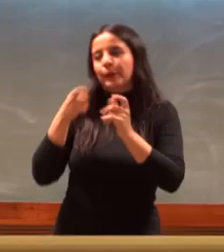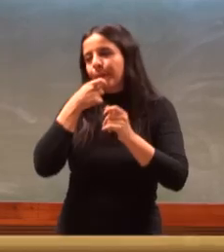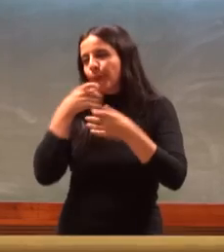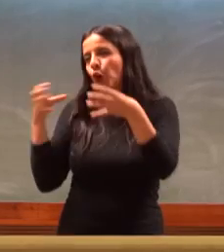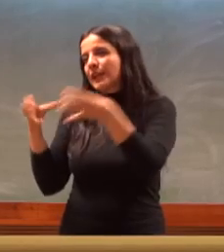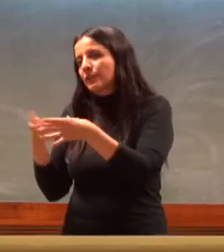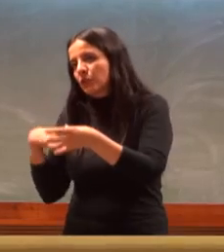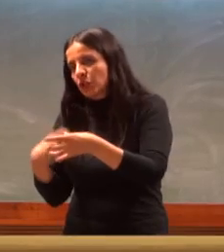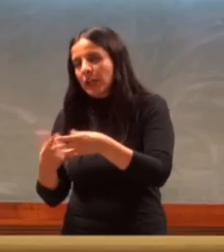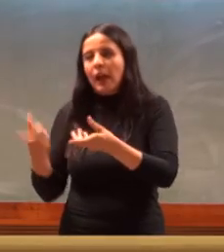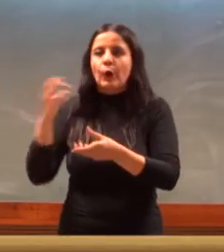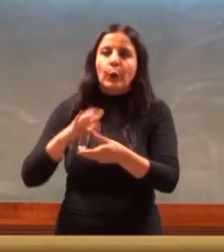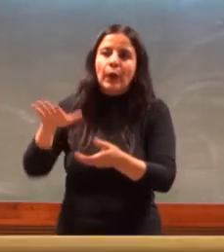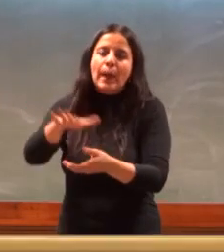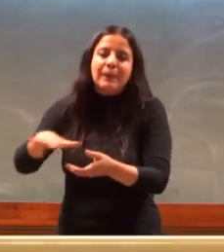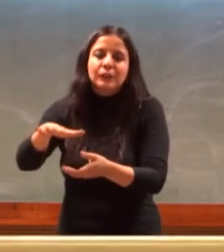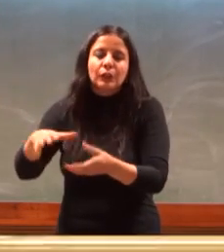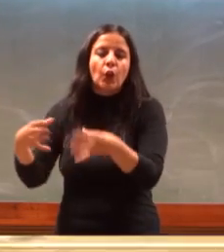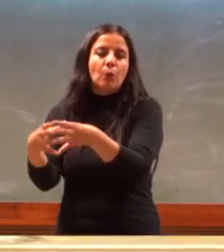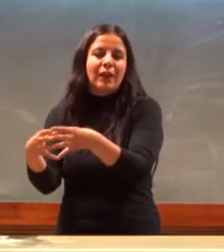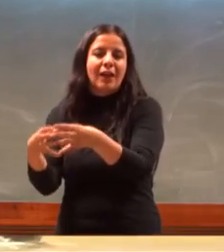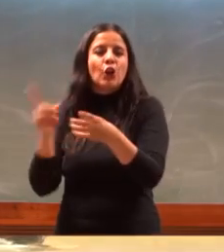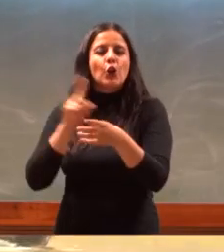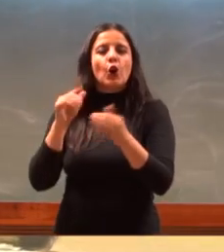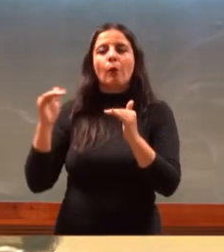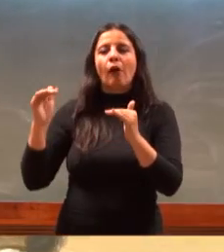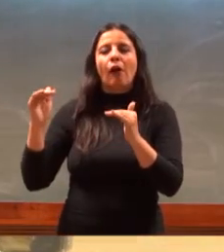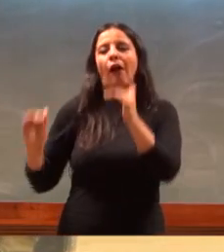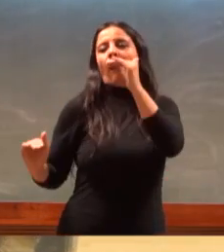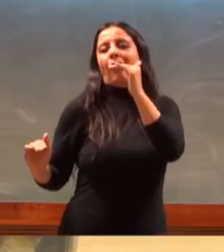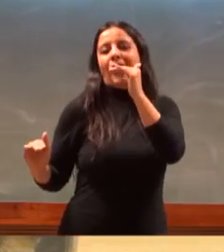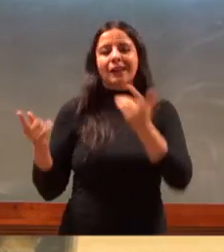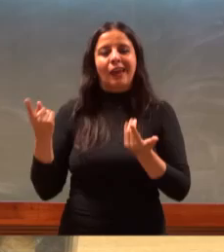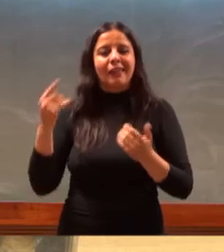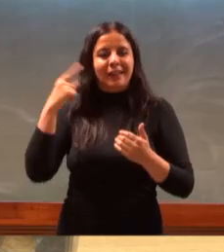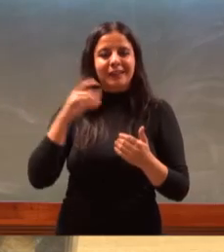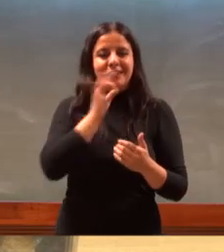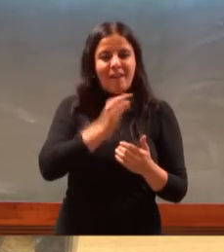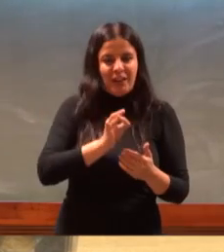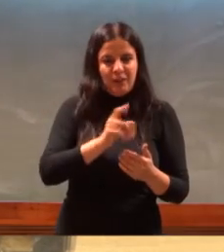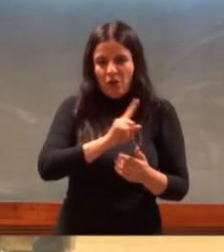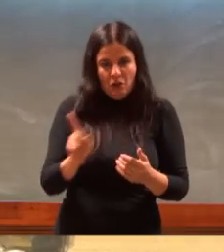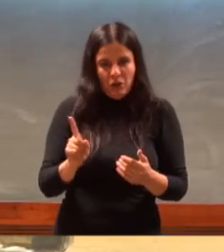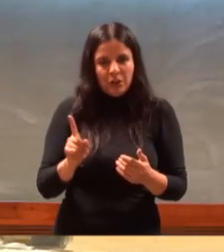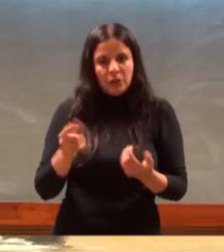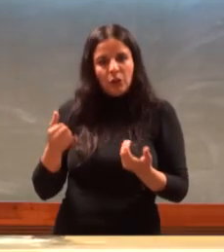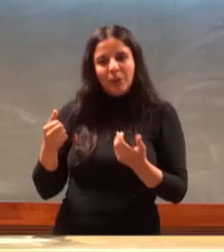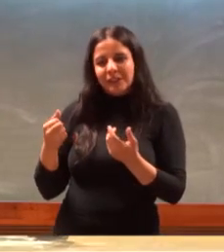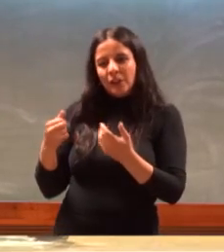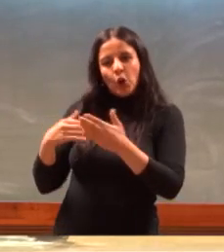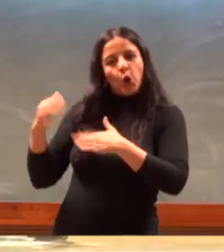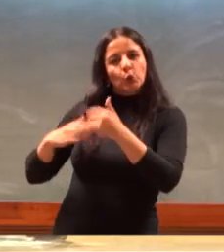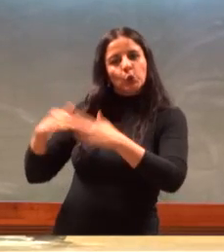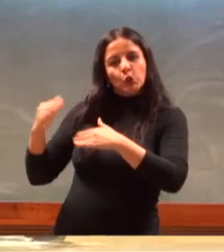sociales espacios de la comunidad pero no en términos de jerarquía de saberes sino en términos de construcción conjunta de saberes